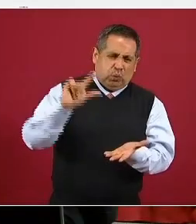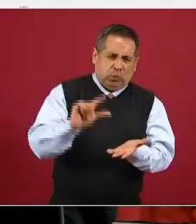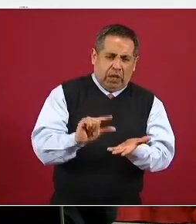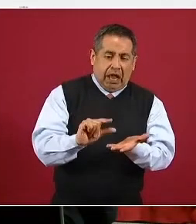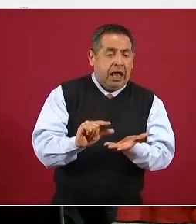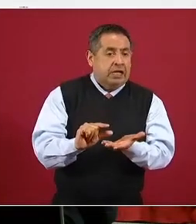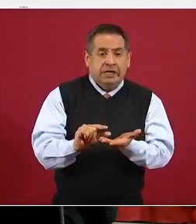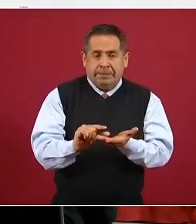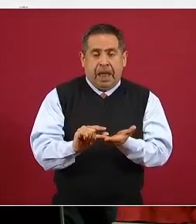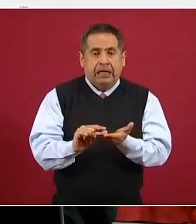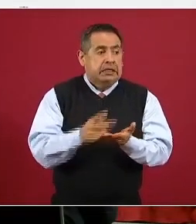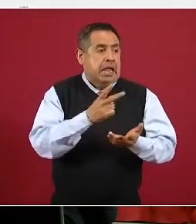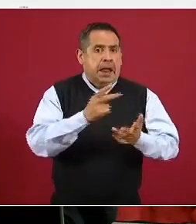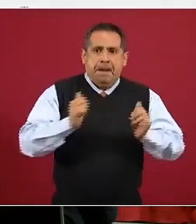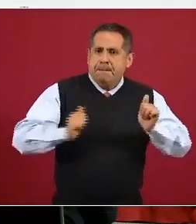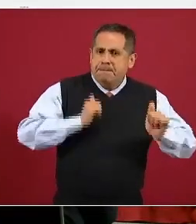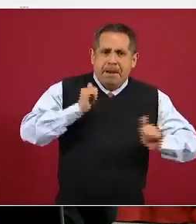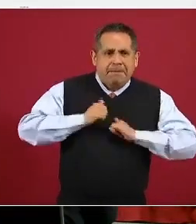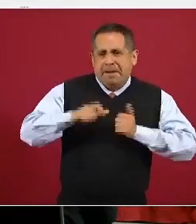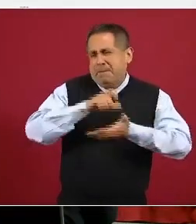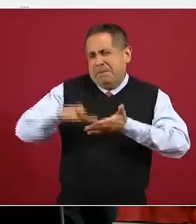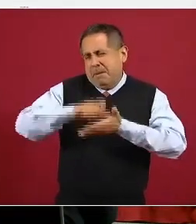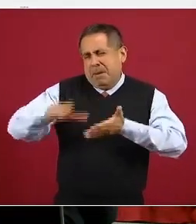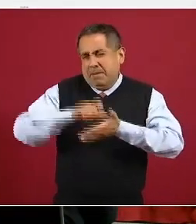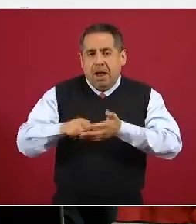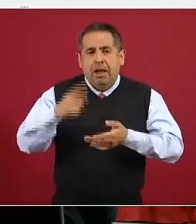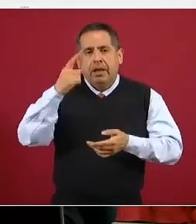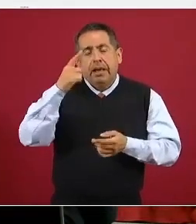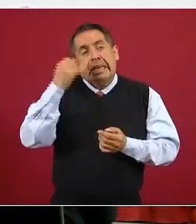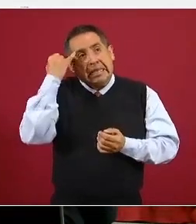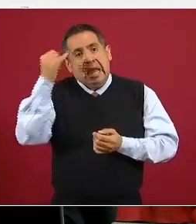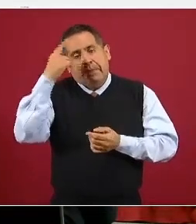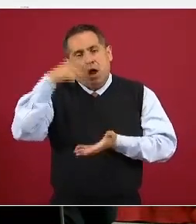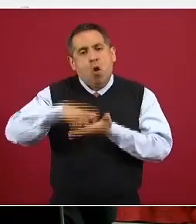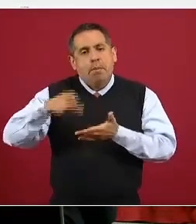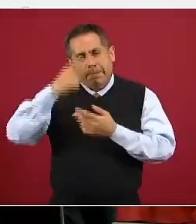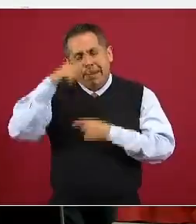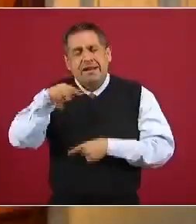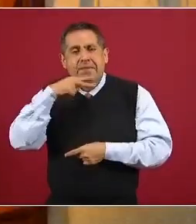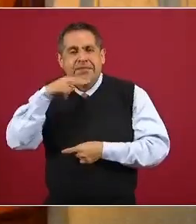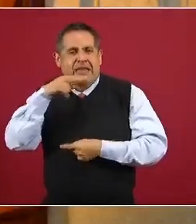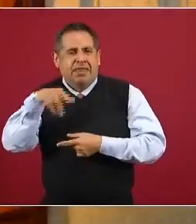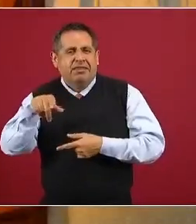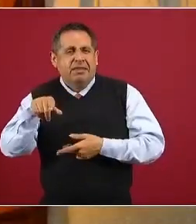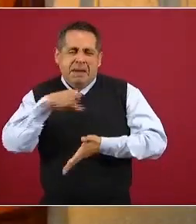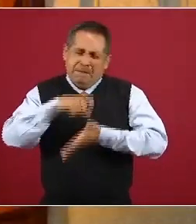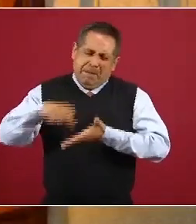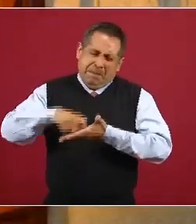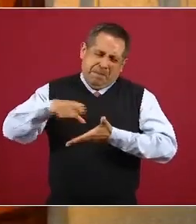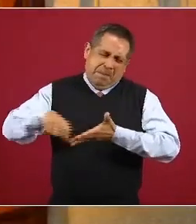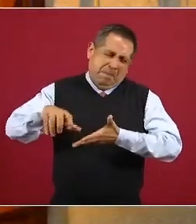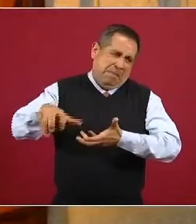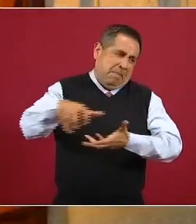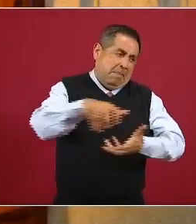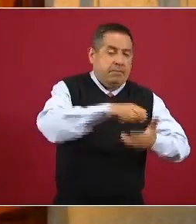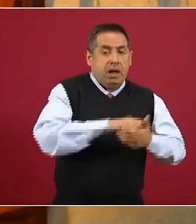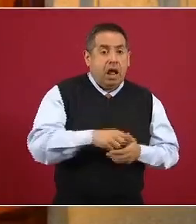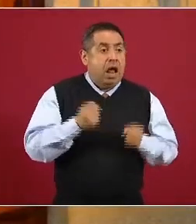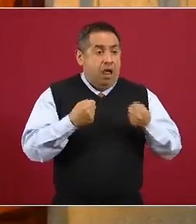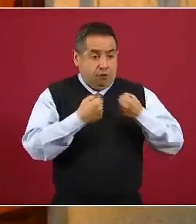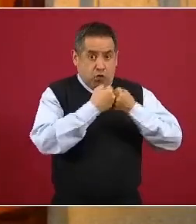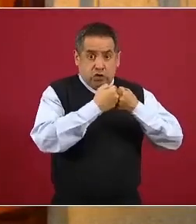el inicio de la temporada de ventas navideñas. En las ciudades fronterizas, cada vez más mexicanos